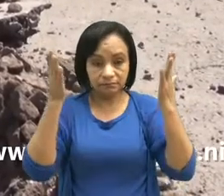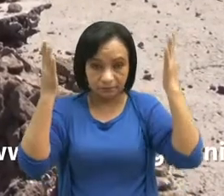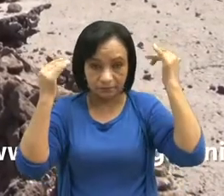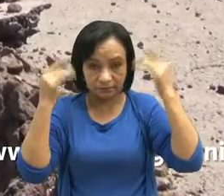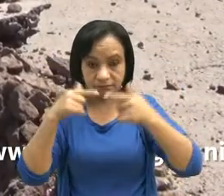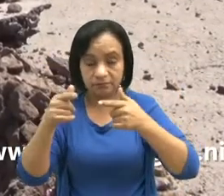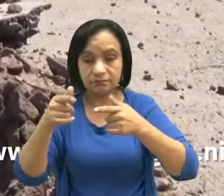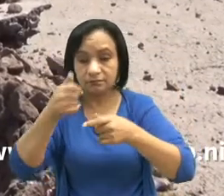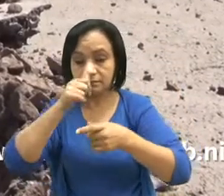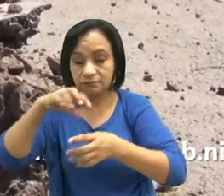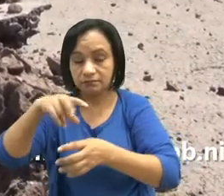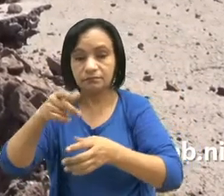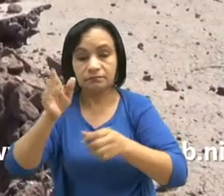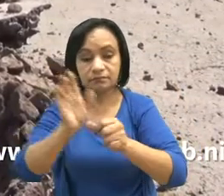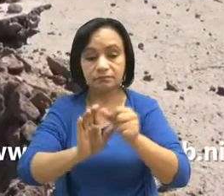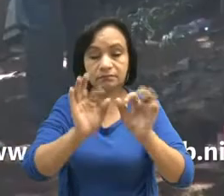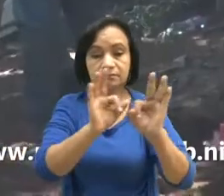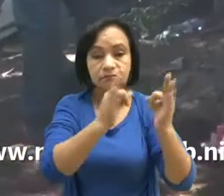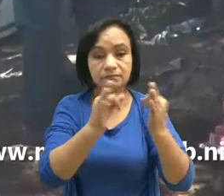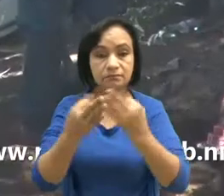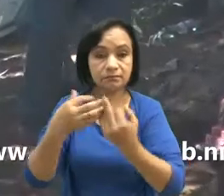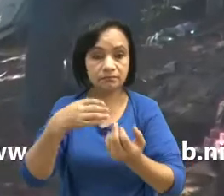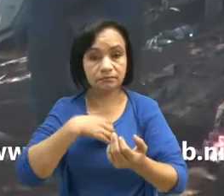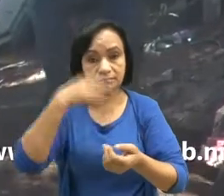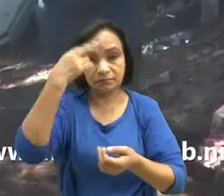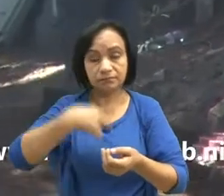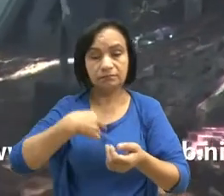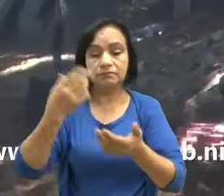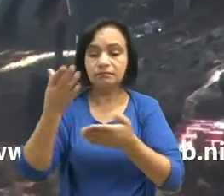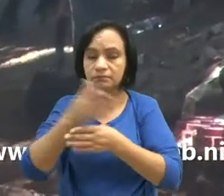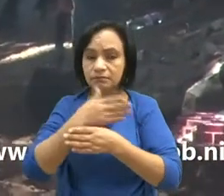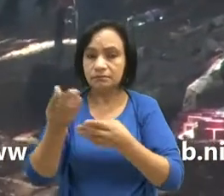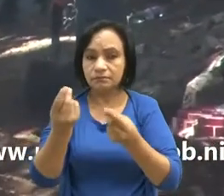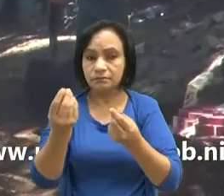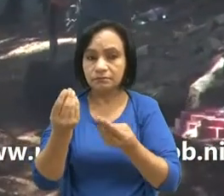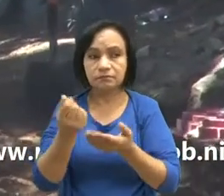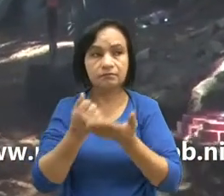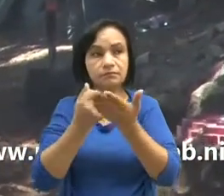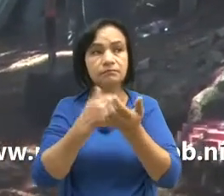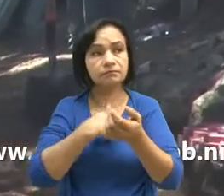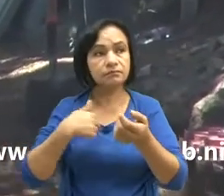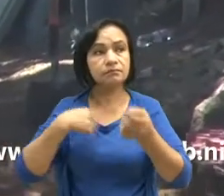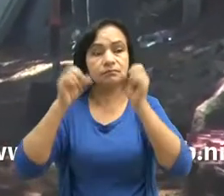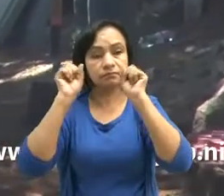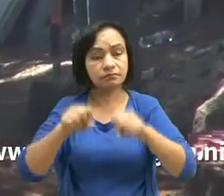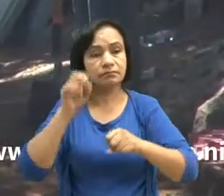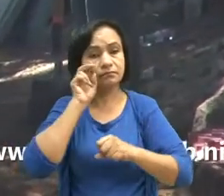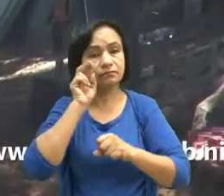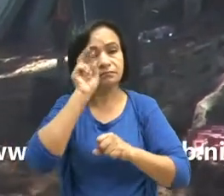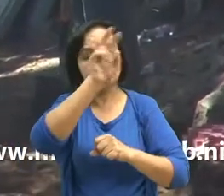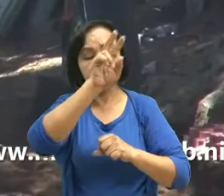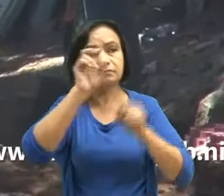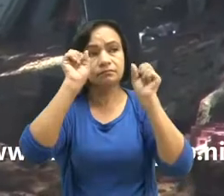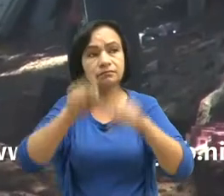a cada familia. Aunque hemos avanzado también con las diferentes fuentes financieras, de tal forma que nosotros hemos podido, ahí podemos ver,